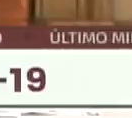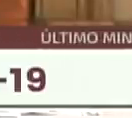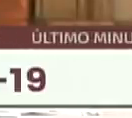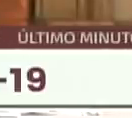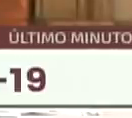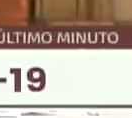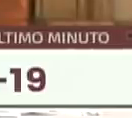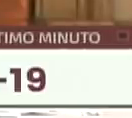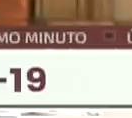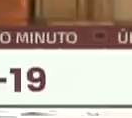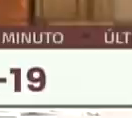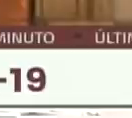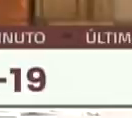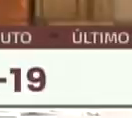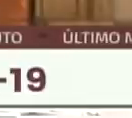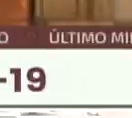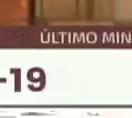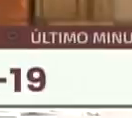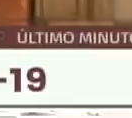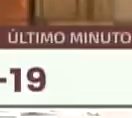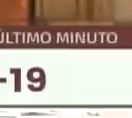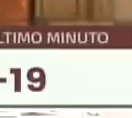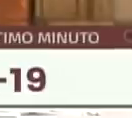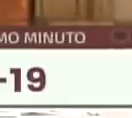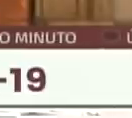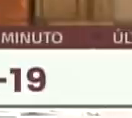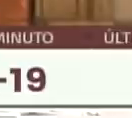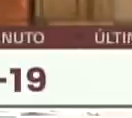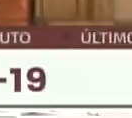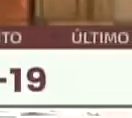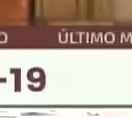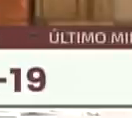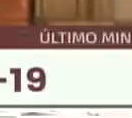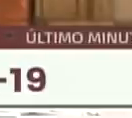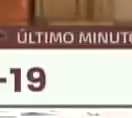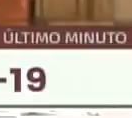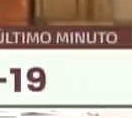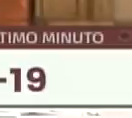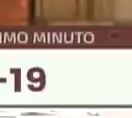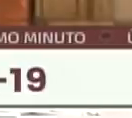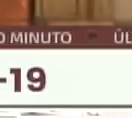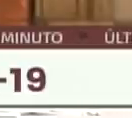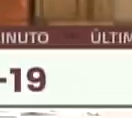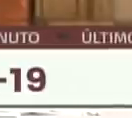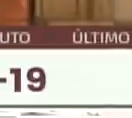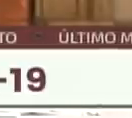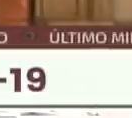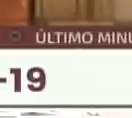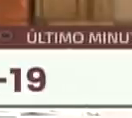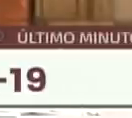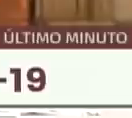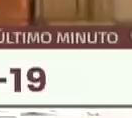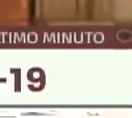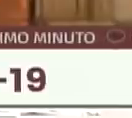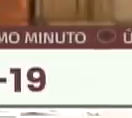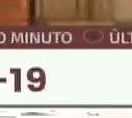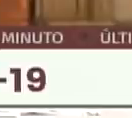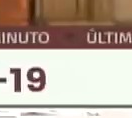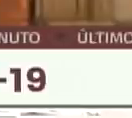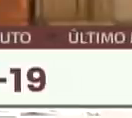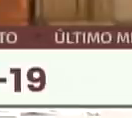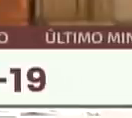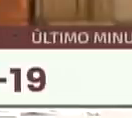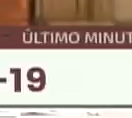derecho a la información veraz y oportuna de nuestra población una felicitación muy especial a todos